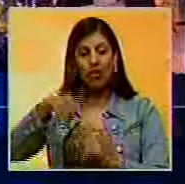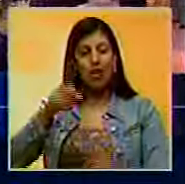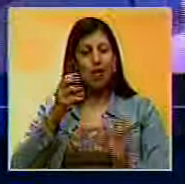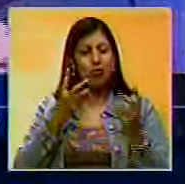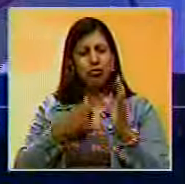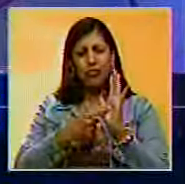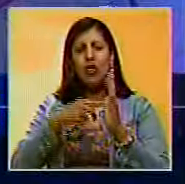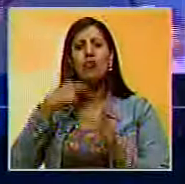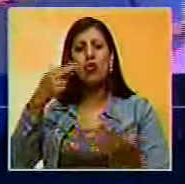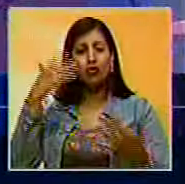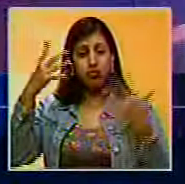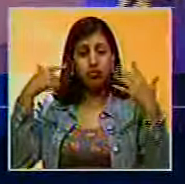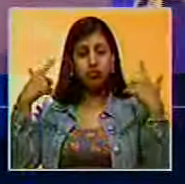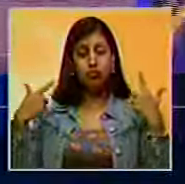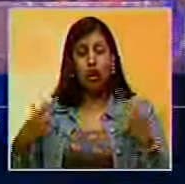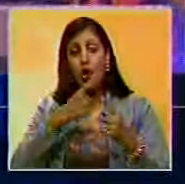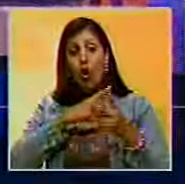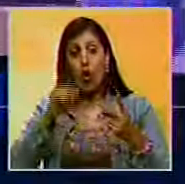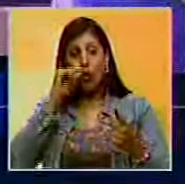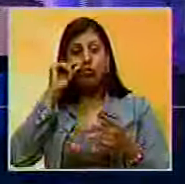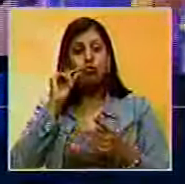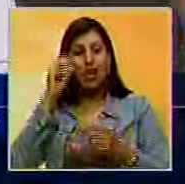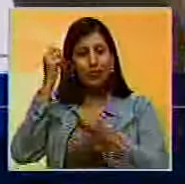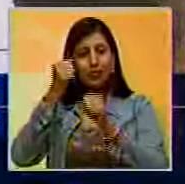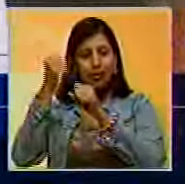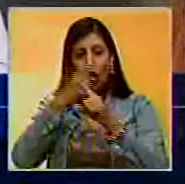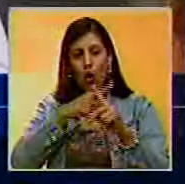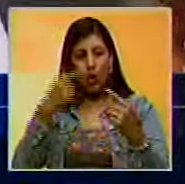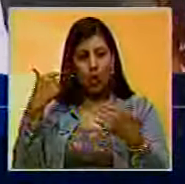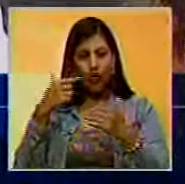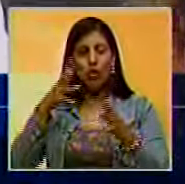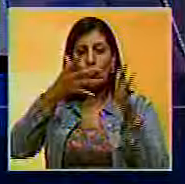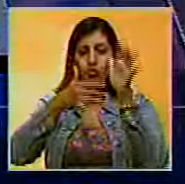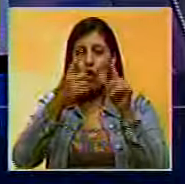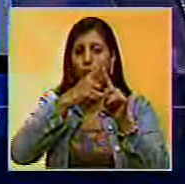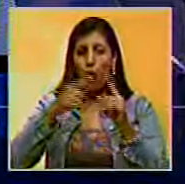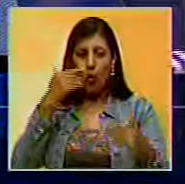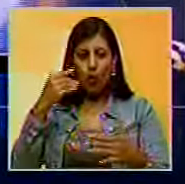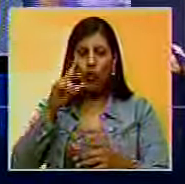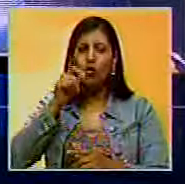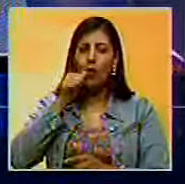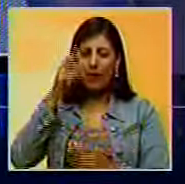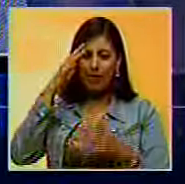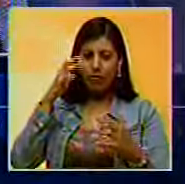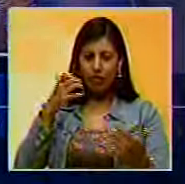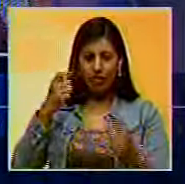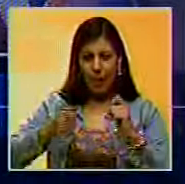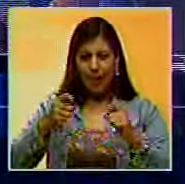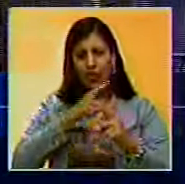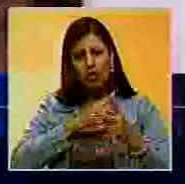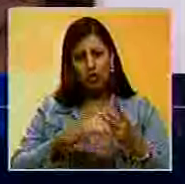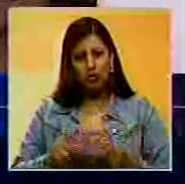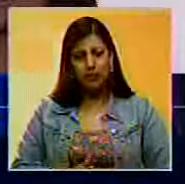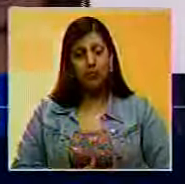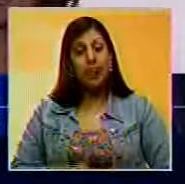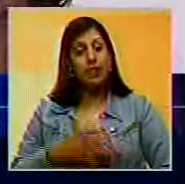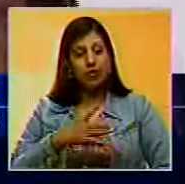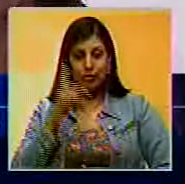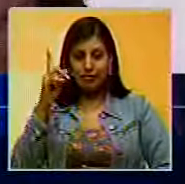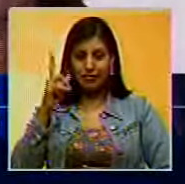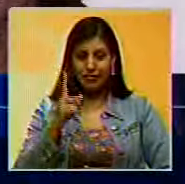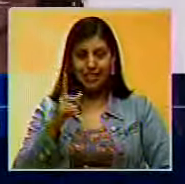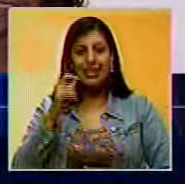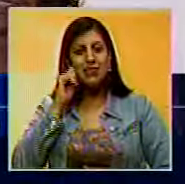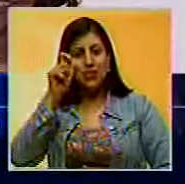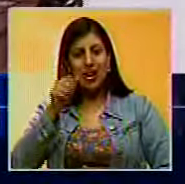brillaron las voces de Scarlett Linares, Betulio Medina y Reinaldo Armas, junto a Renzo Laposta, Pablito Maracas y Johnny Jiménez. Yo me vine al camerino